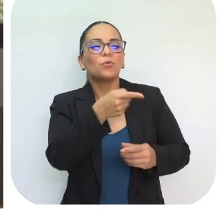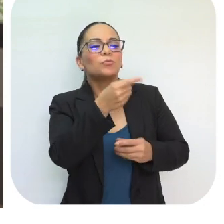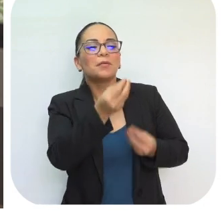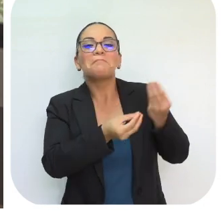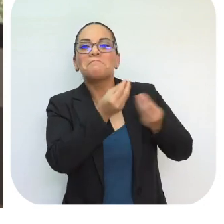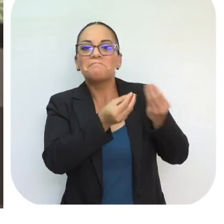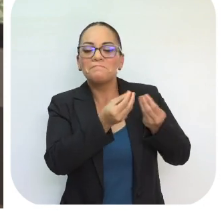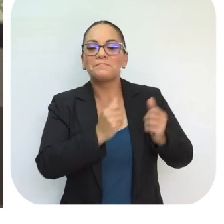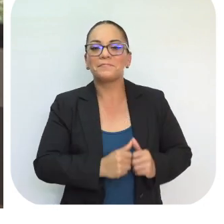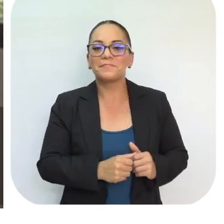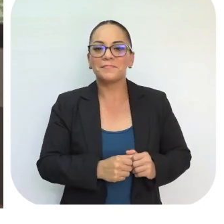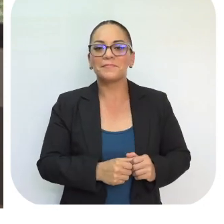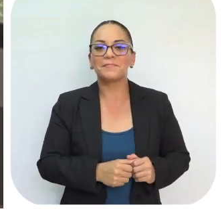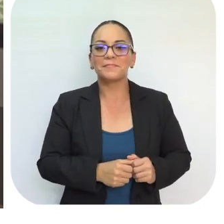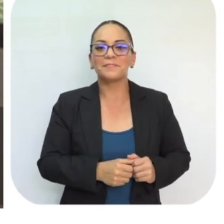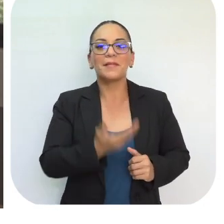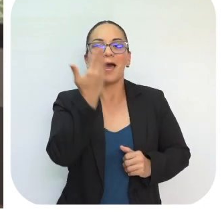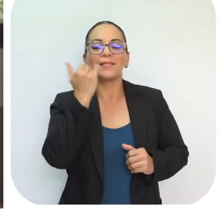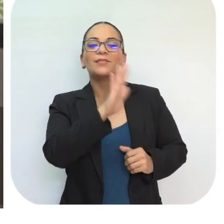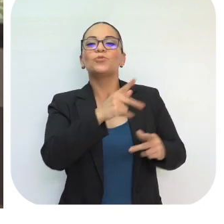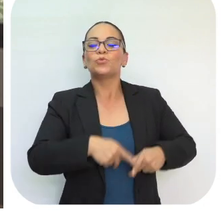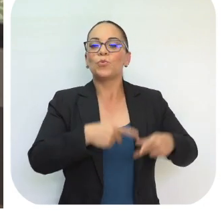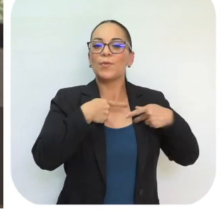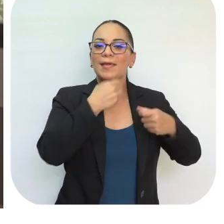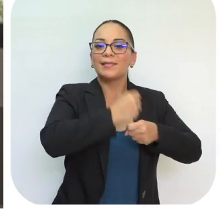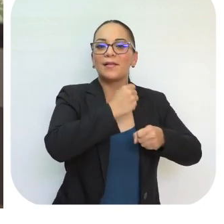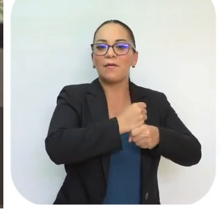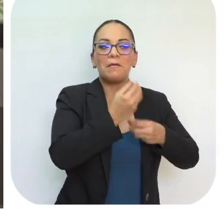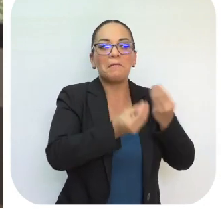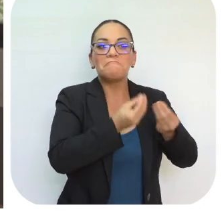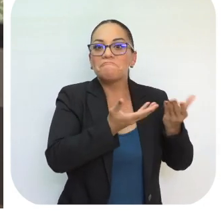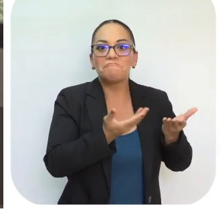usted en su vida cuando trabajaba?